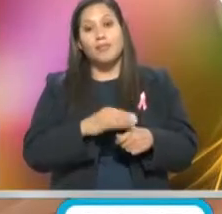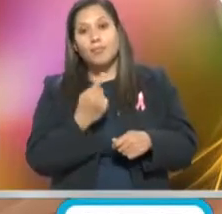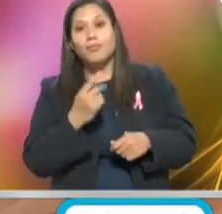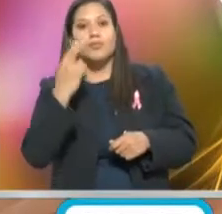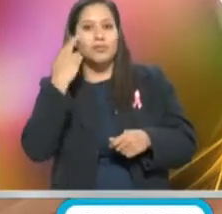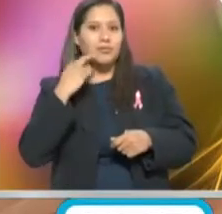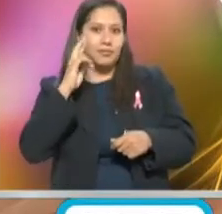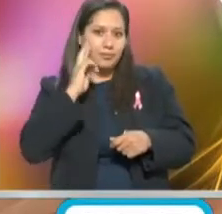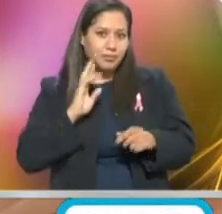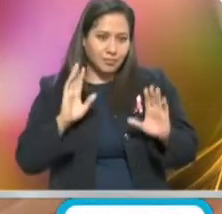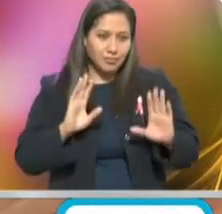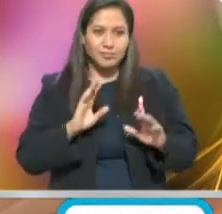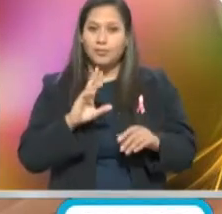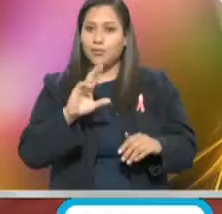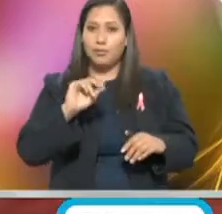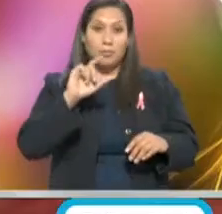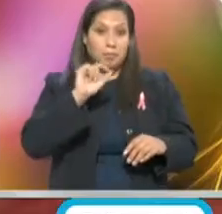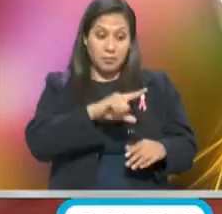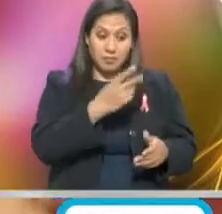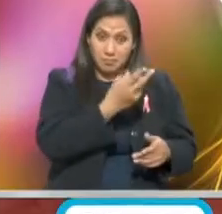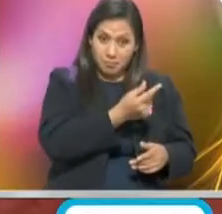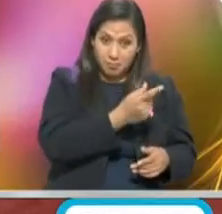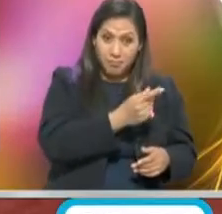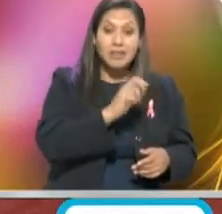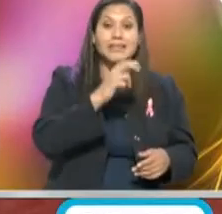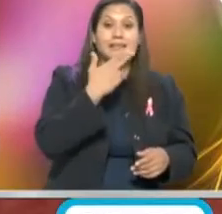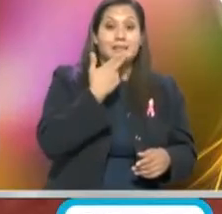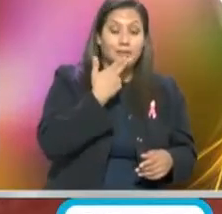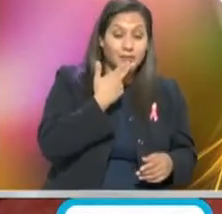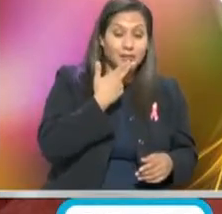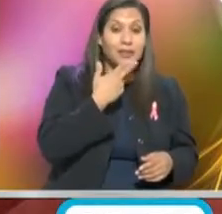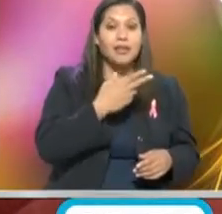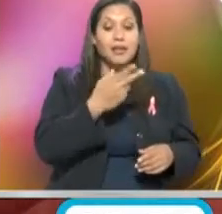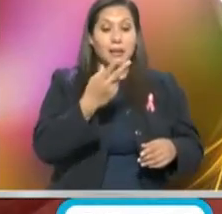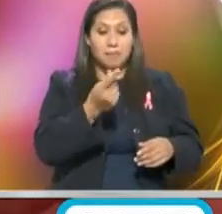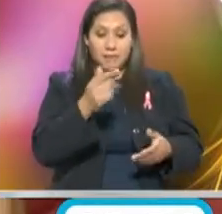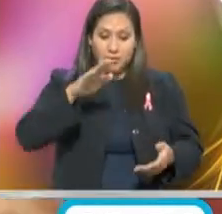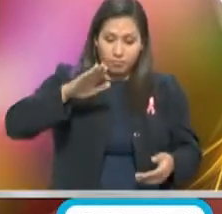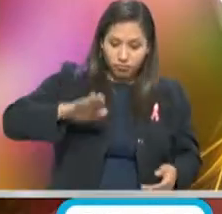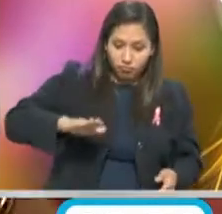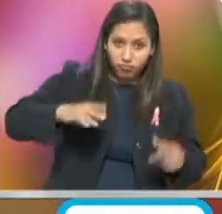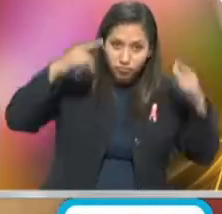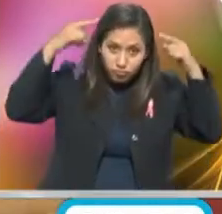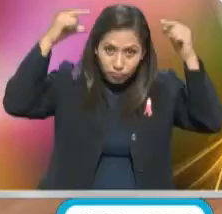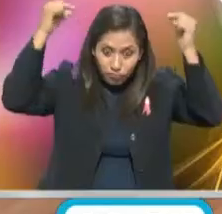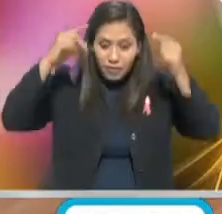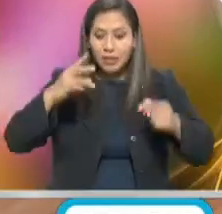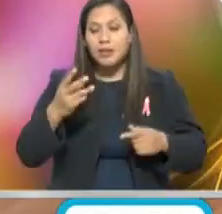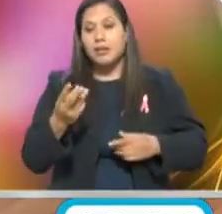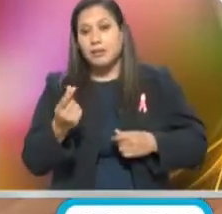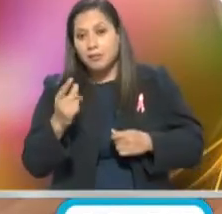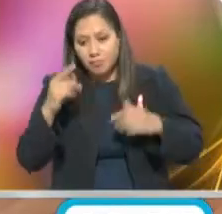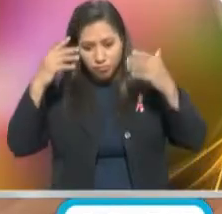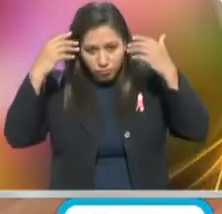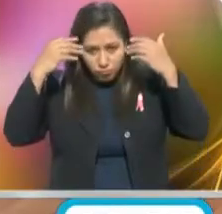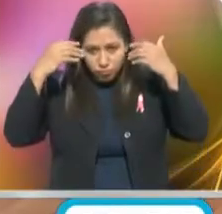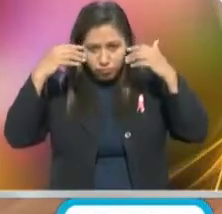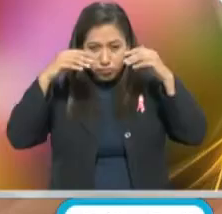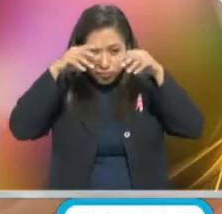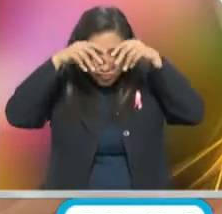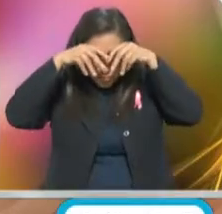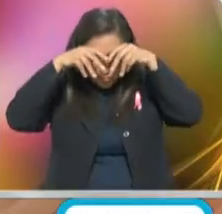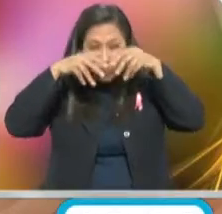¿no? O sea, Por no es cada lo raza, mismo exactamente. un perro que es un chihuahua Un pastor que alemán, con un pastor peludo alemán y o con un... grandote, que un Sharpei peludo y